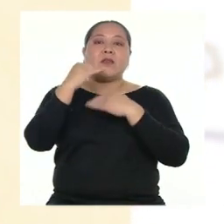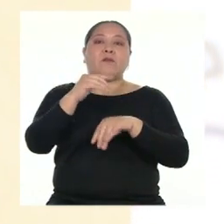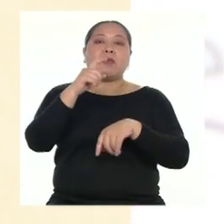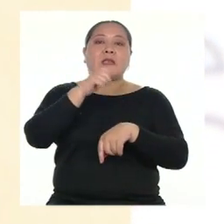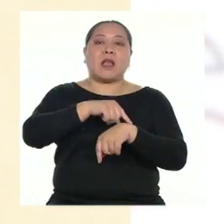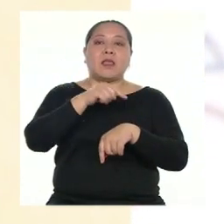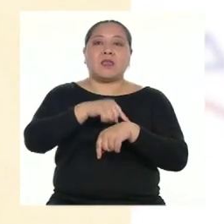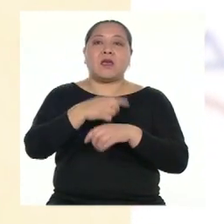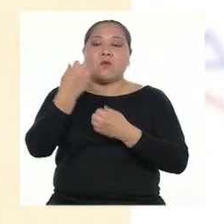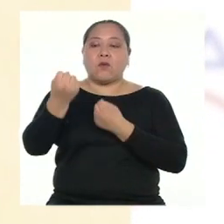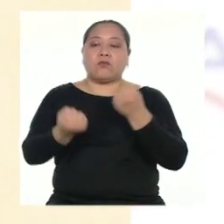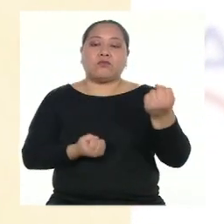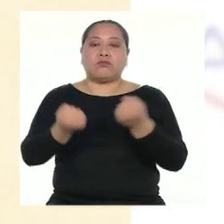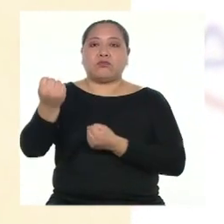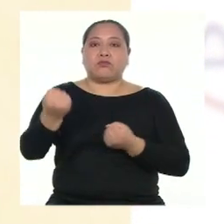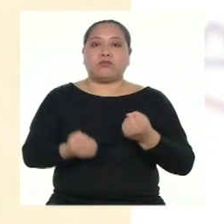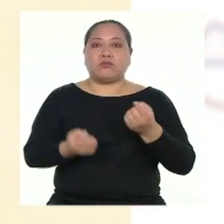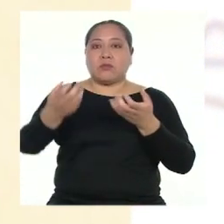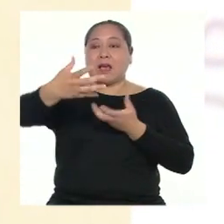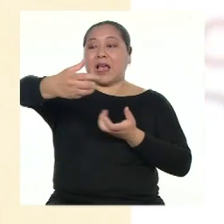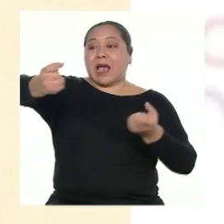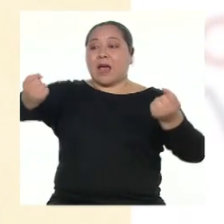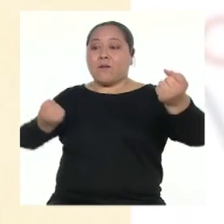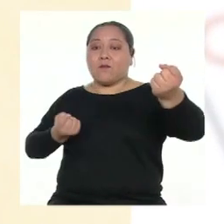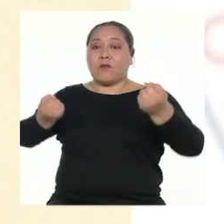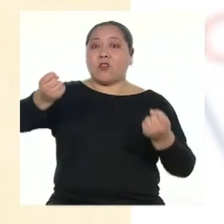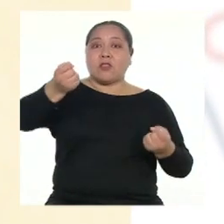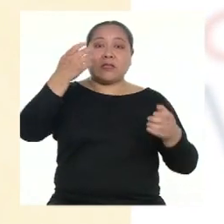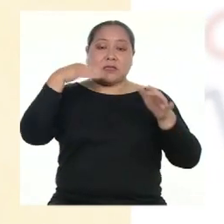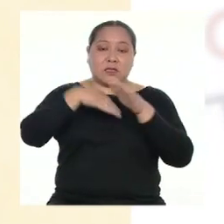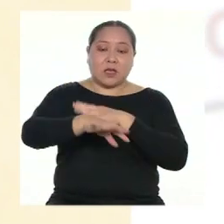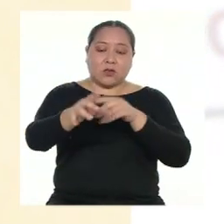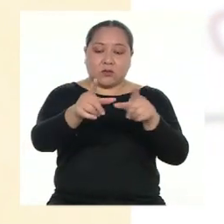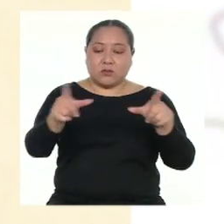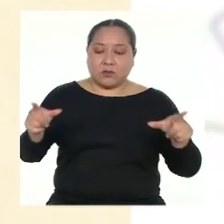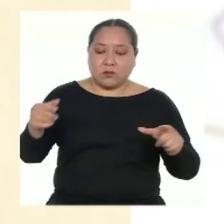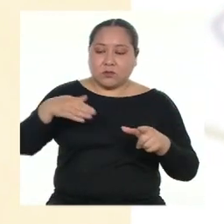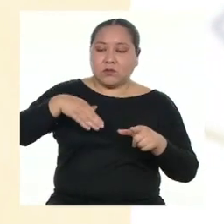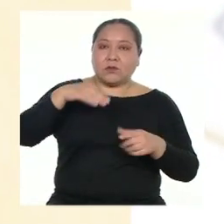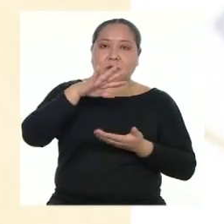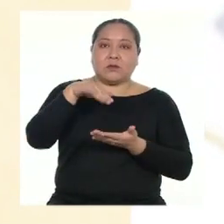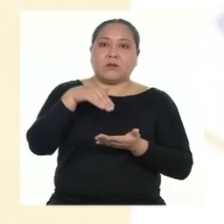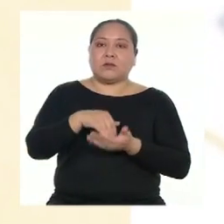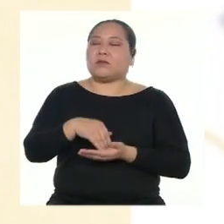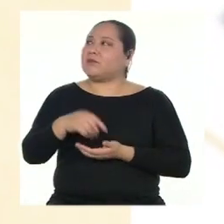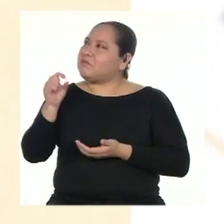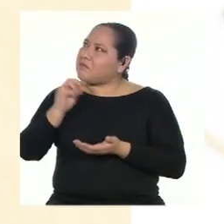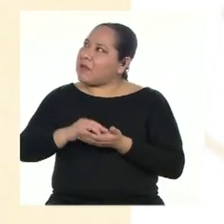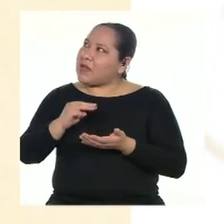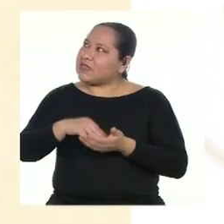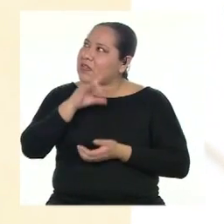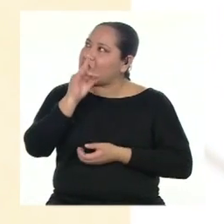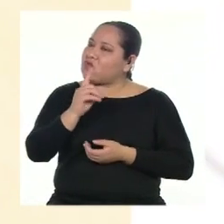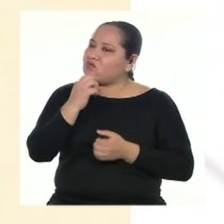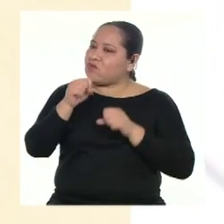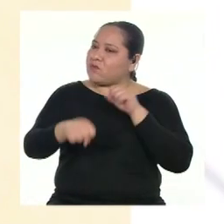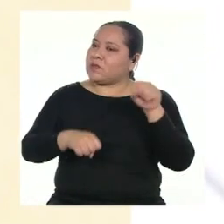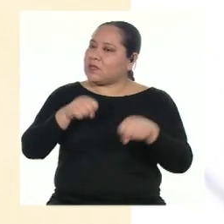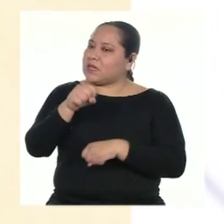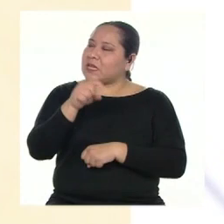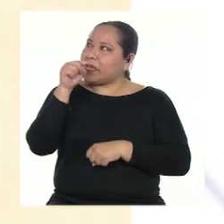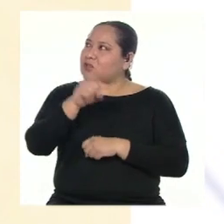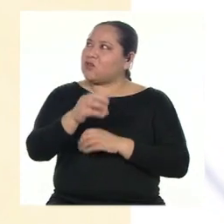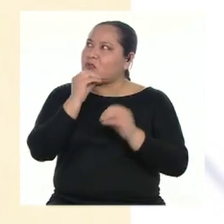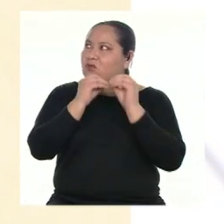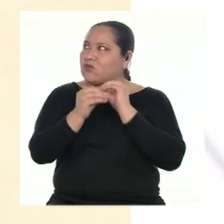pueden circular camiones dentro de la ciudad. ¡Qué interesante! Sobre todo el uso de bicicletas. Es una solución